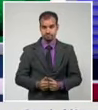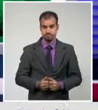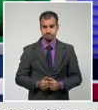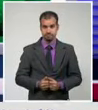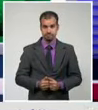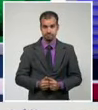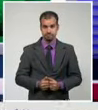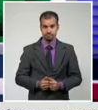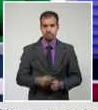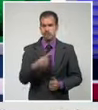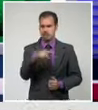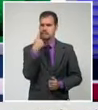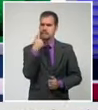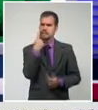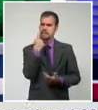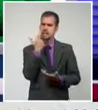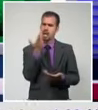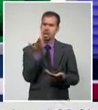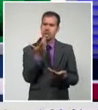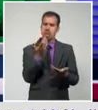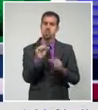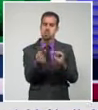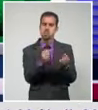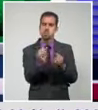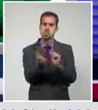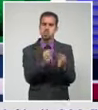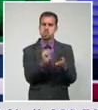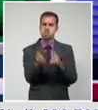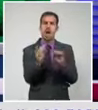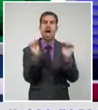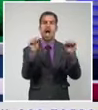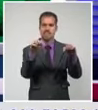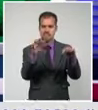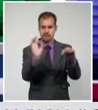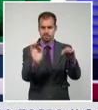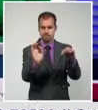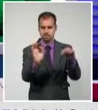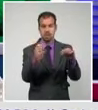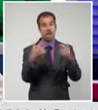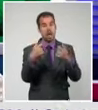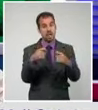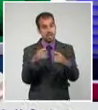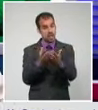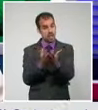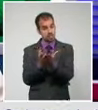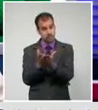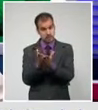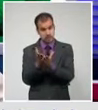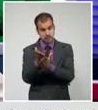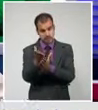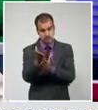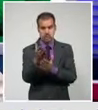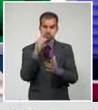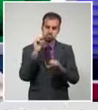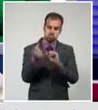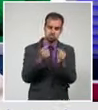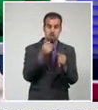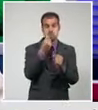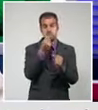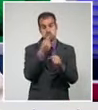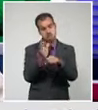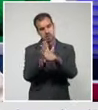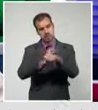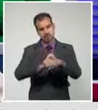evidenciar un control de la pandemia que debe de mantenerse las acciones para lograr estos